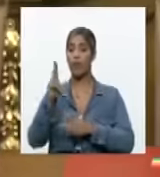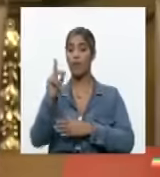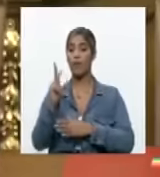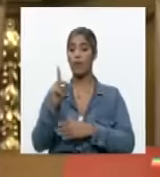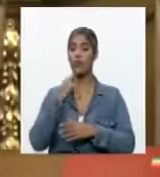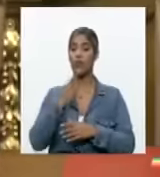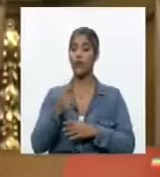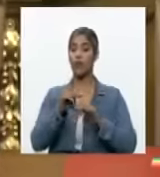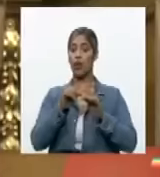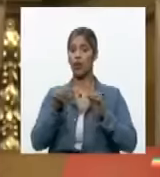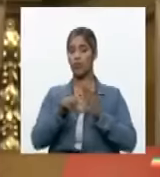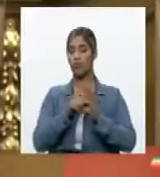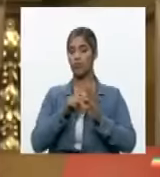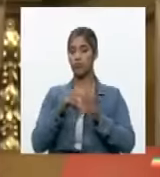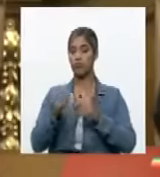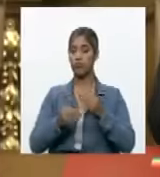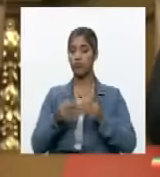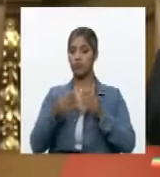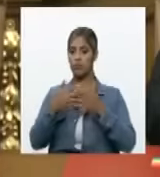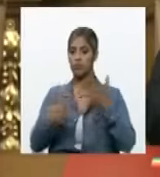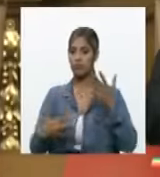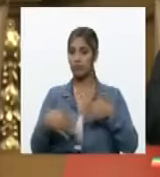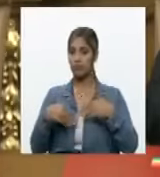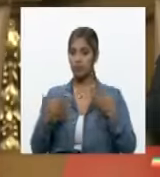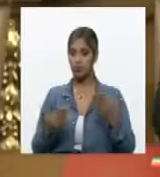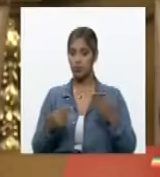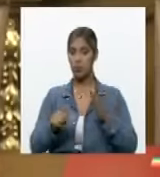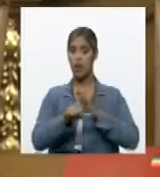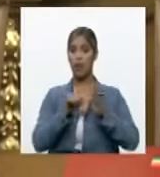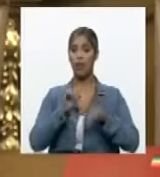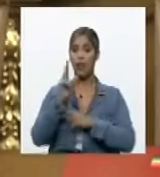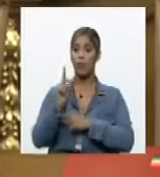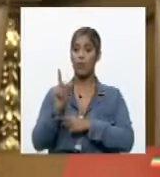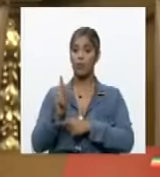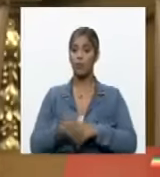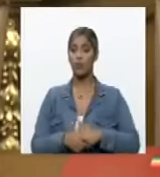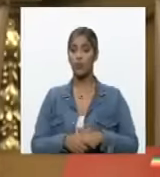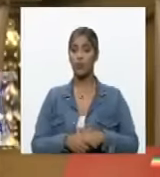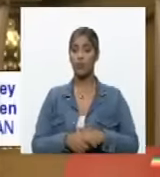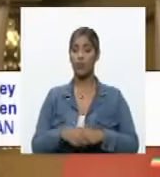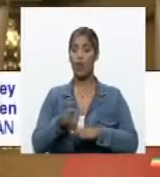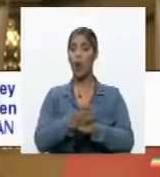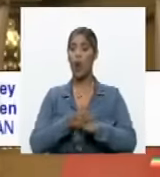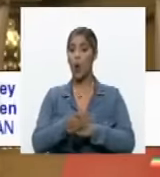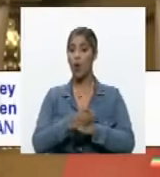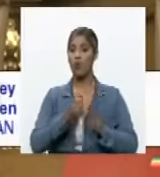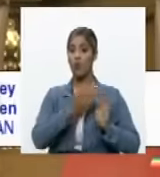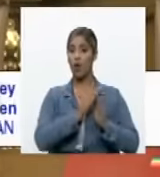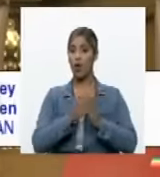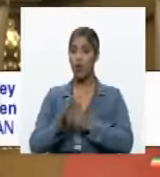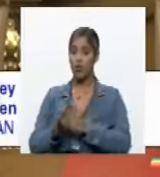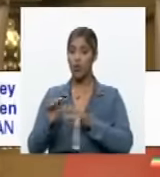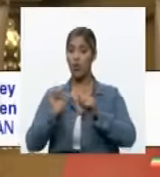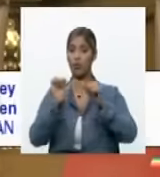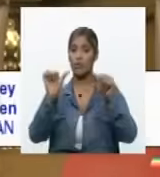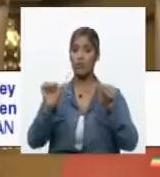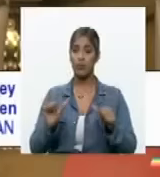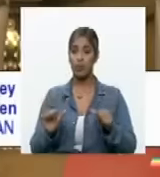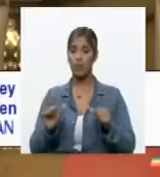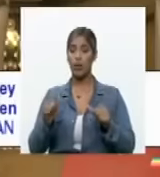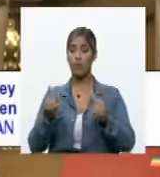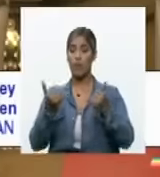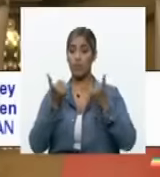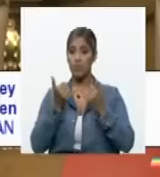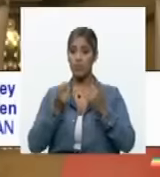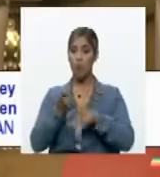el cual queda redactado en los siguientes términos. Artículo 21. El gobierno de la comuna es el sistema de